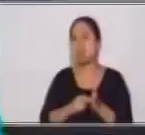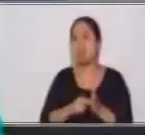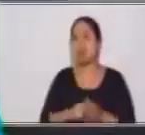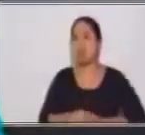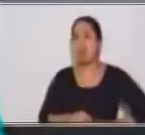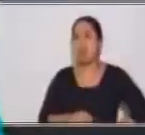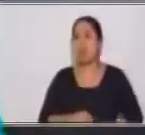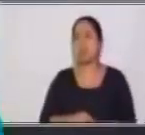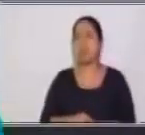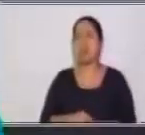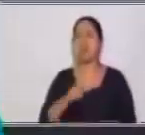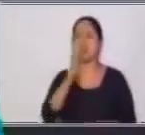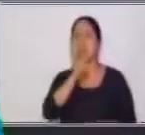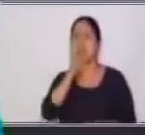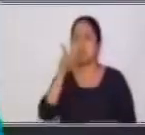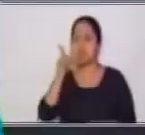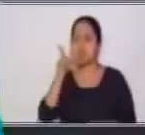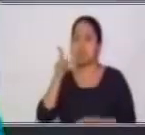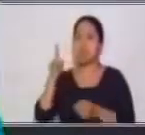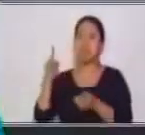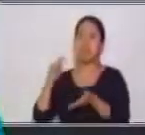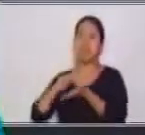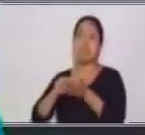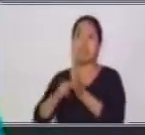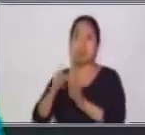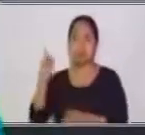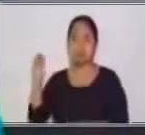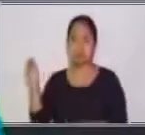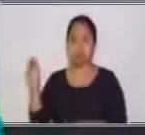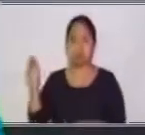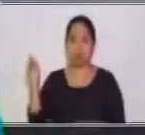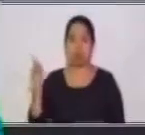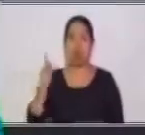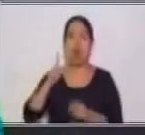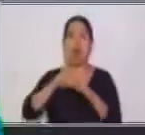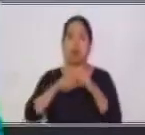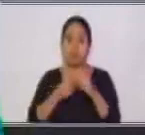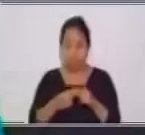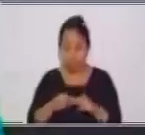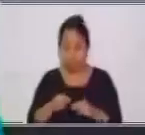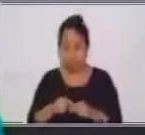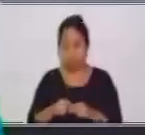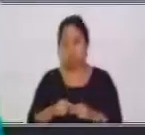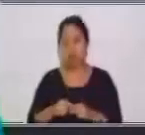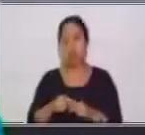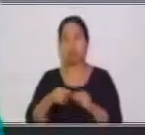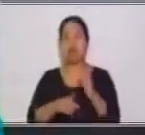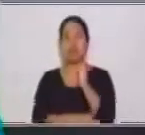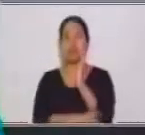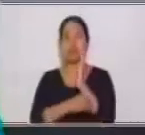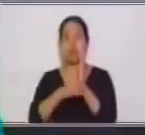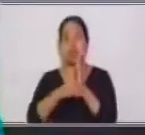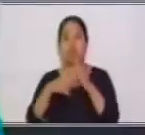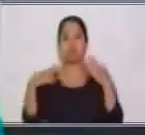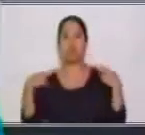corresponde a las iniciales de Índice del Desarrollo